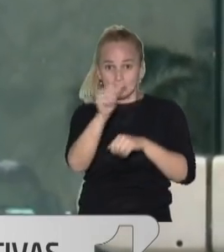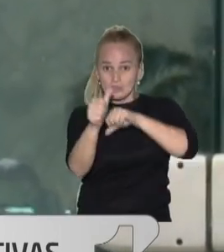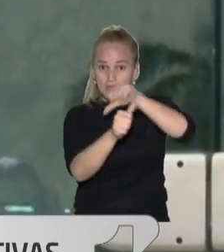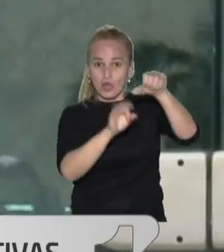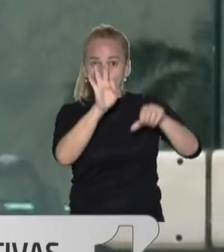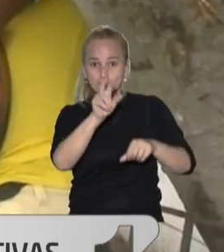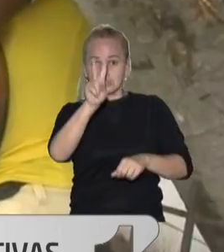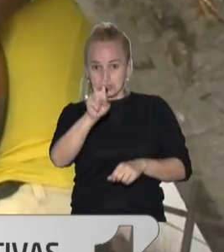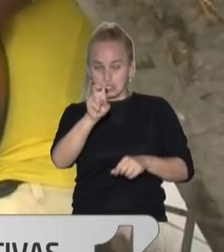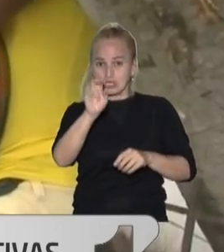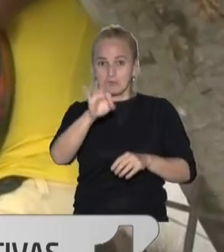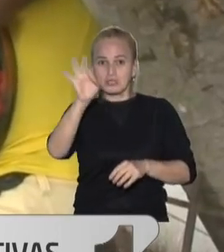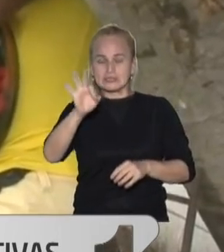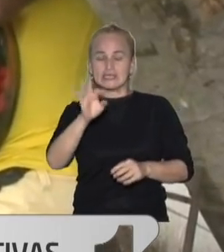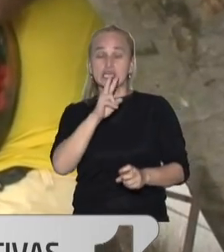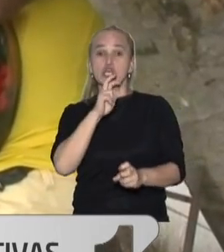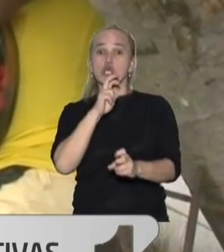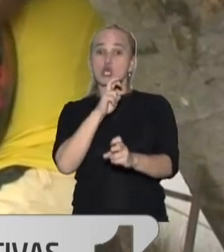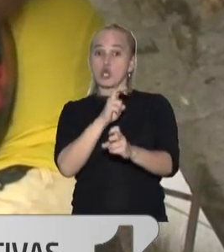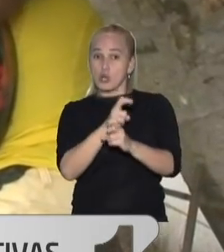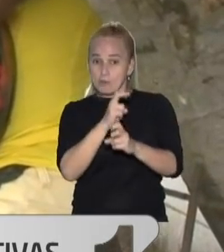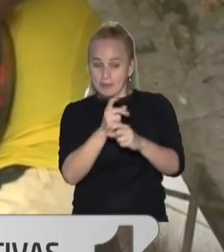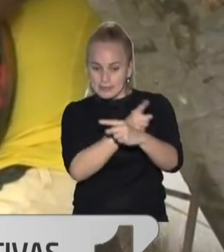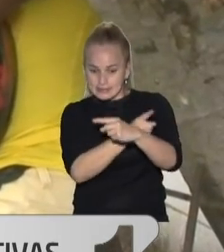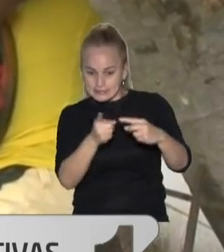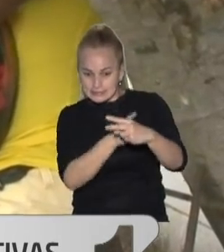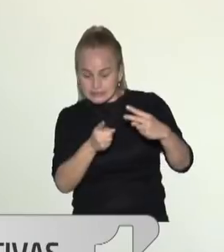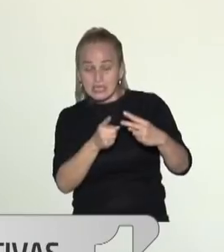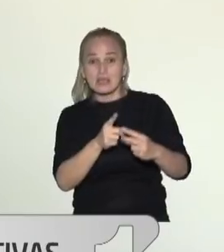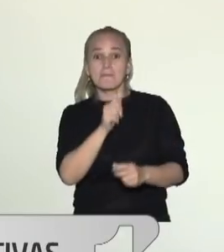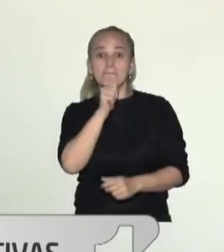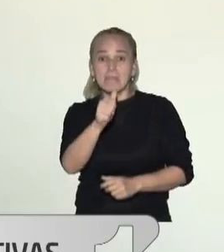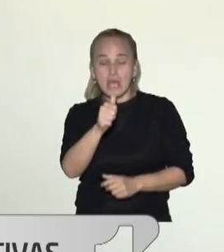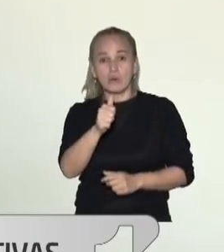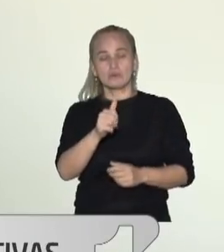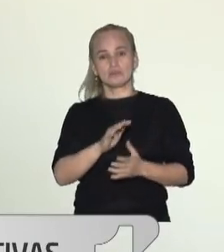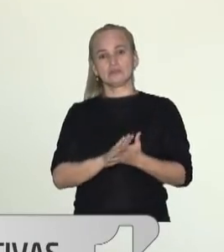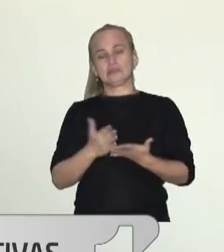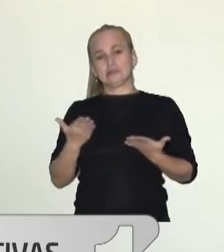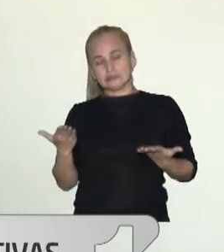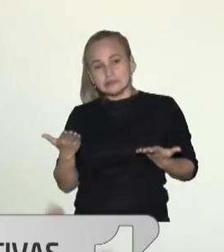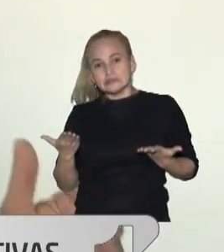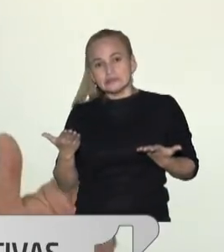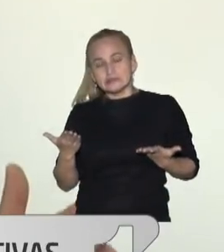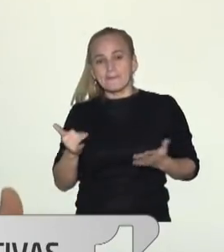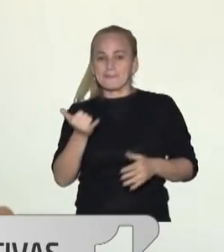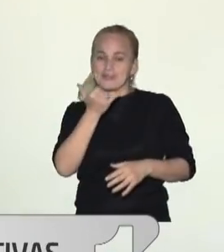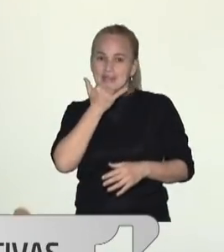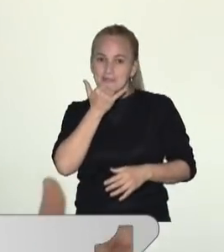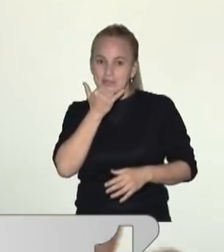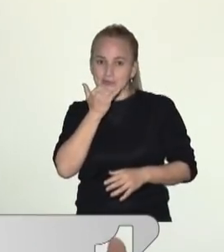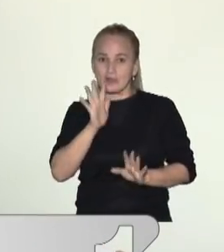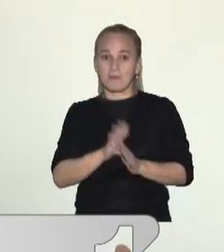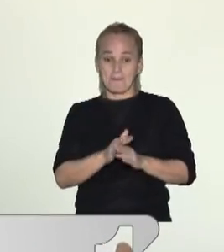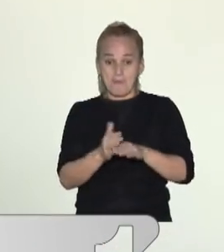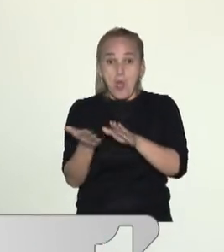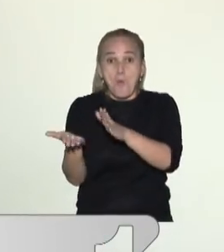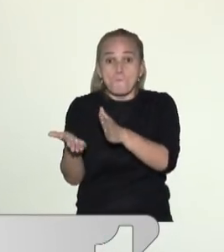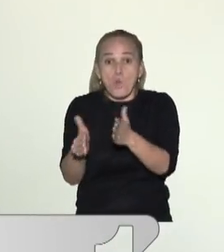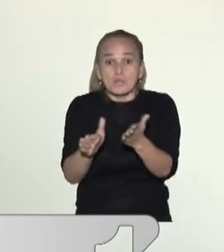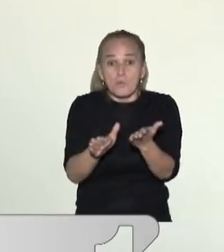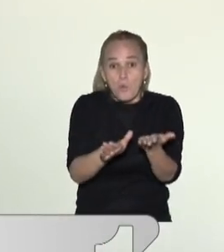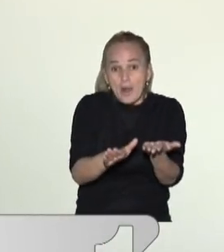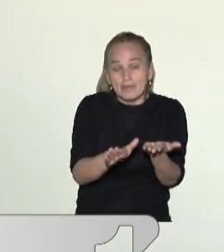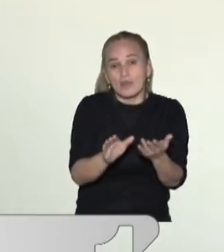la situación se torna más crítica para las próximas dos semanas. Pero esto puede ser traducido porque personas han fallecido